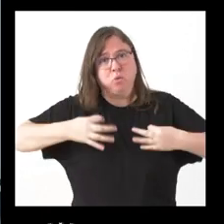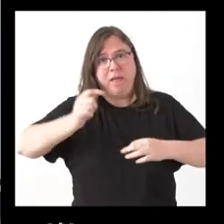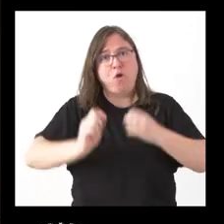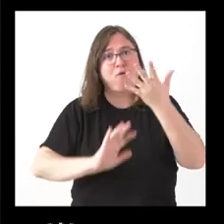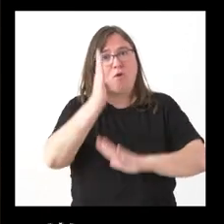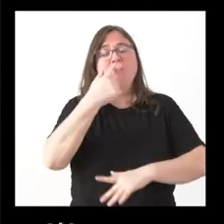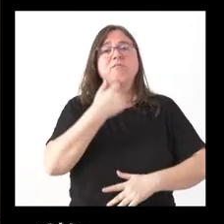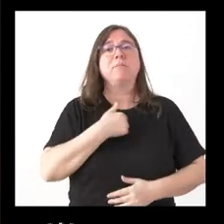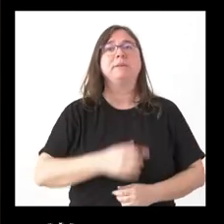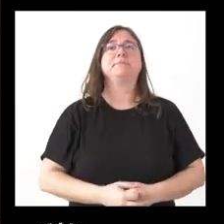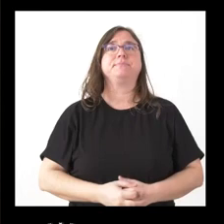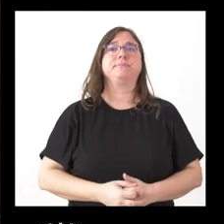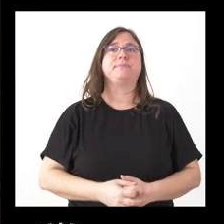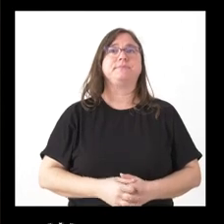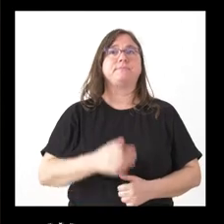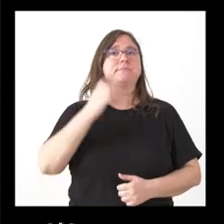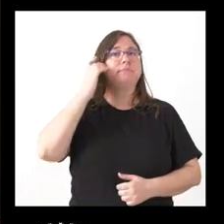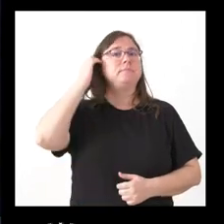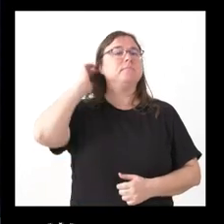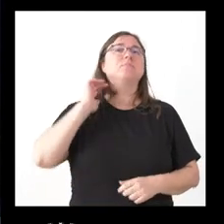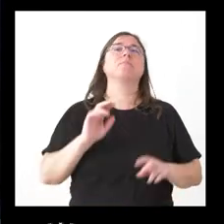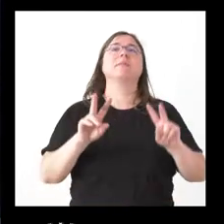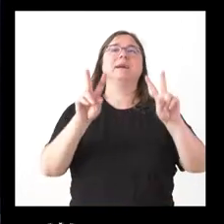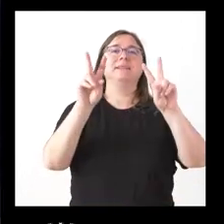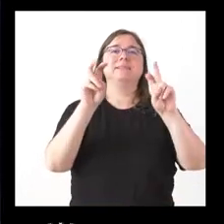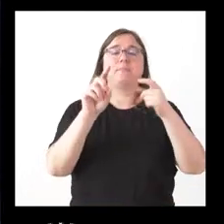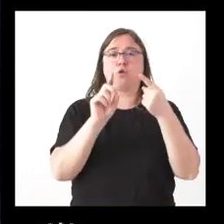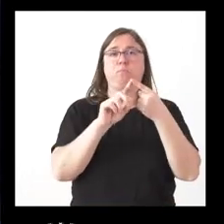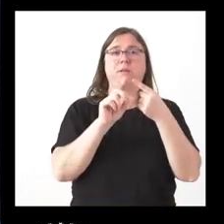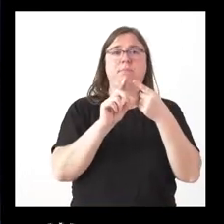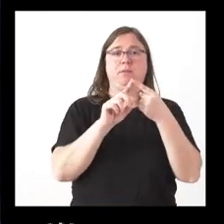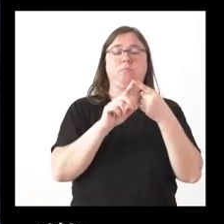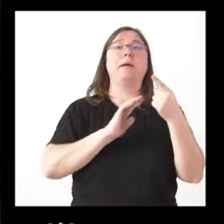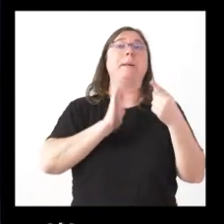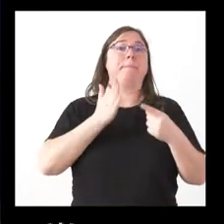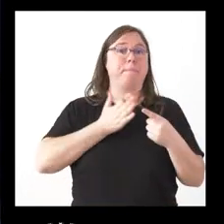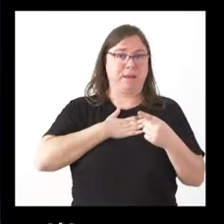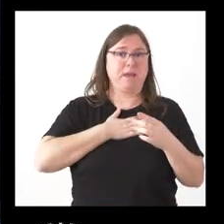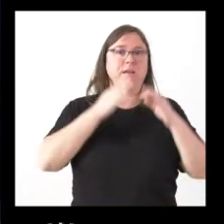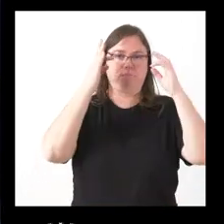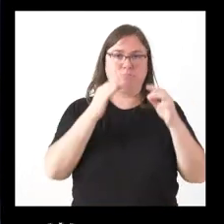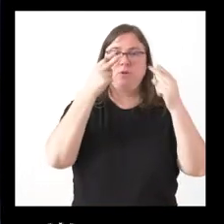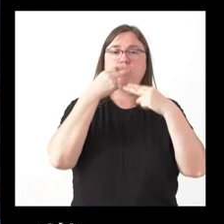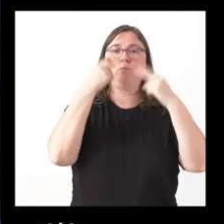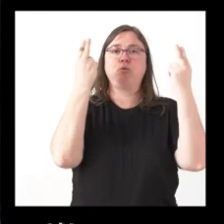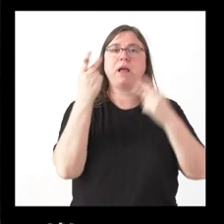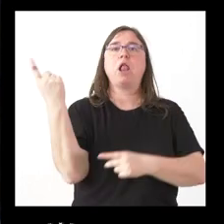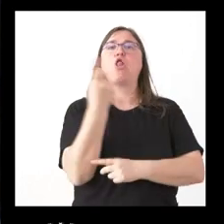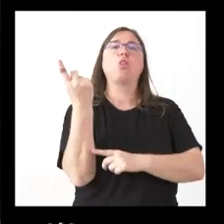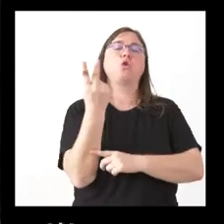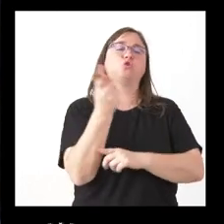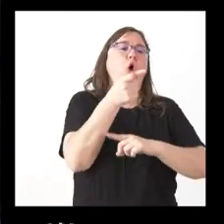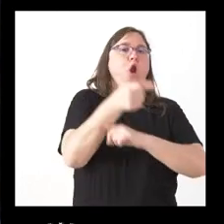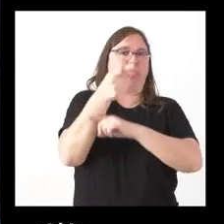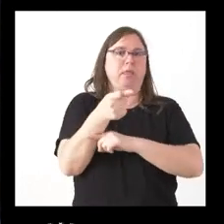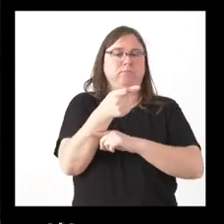gracias en relación a lo que señalaba mañana aparece publicadas sendas órdenes en